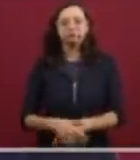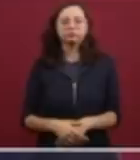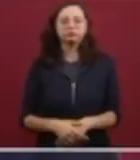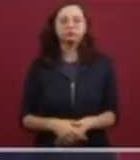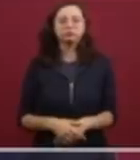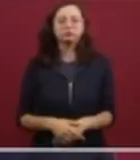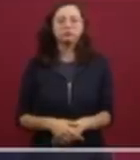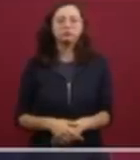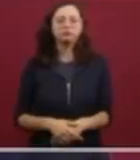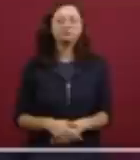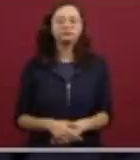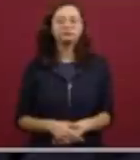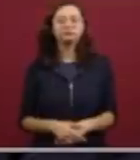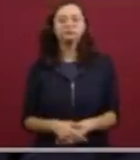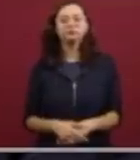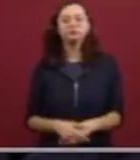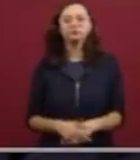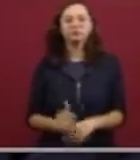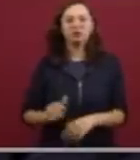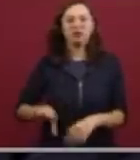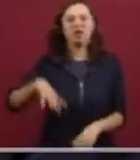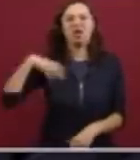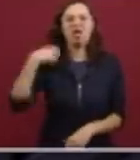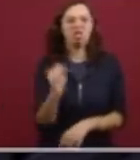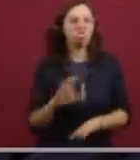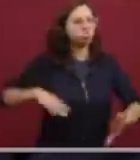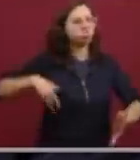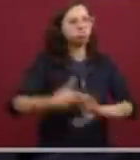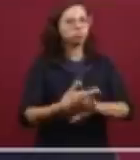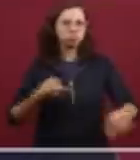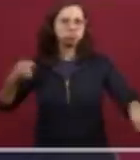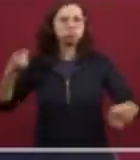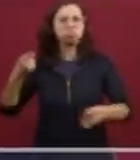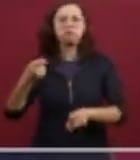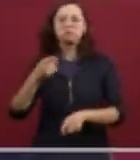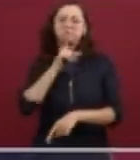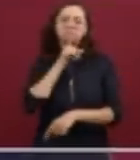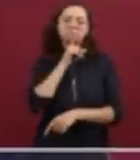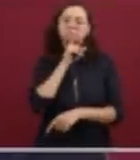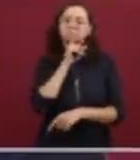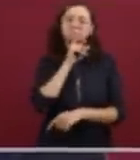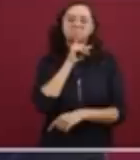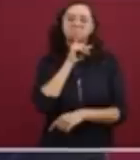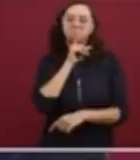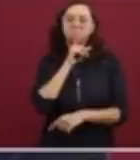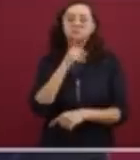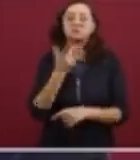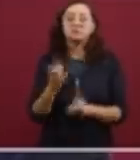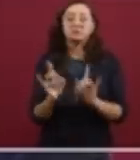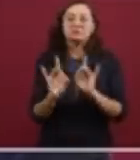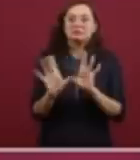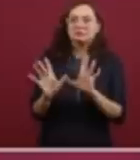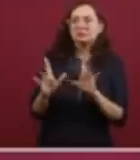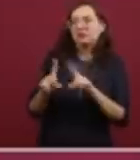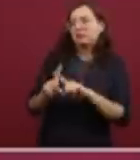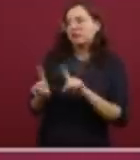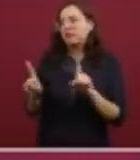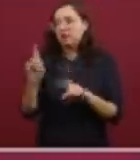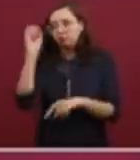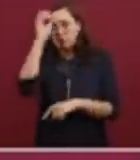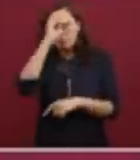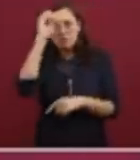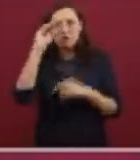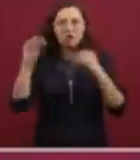que el autoritarismo. Hay polémica sobre estos casos, pero